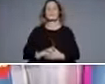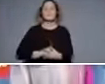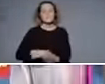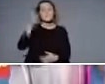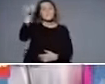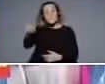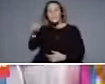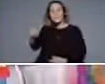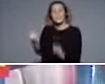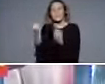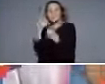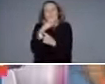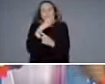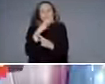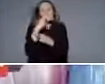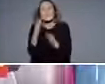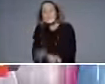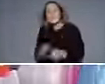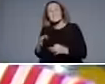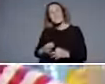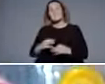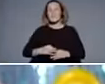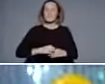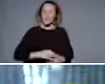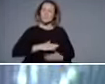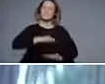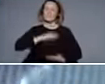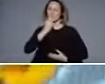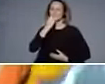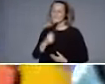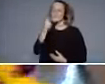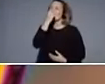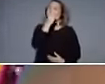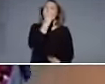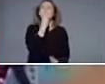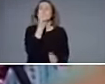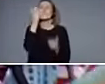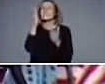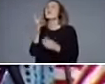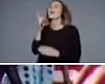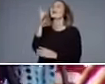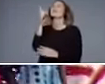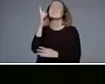supo darme su dulzura, siempre estuvo a la altura. Ese vino me recuerda a ti.